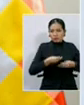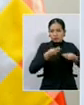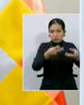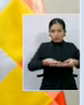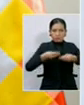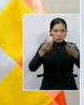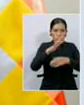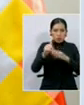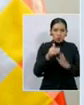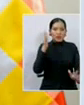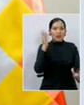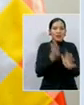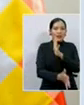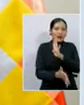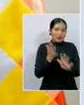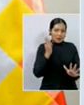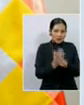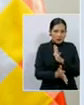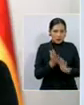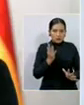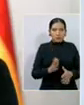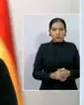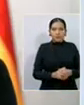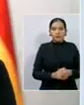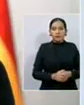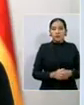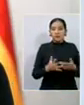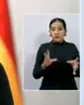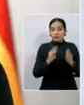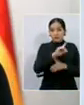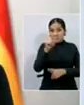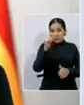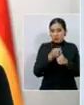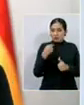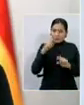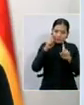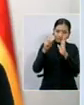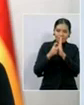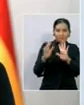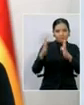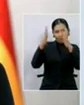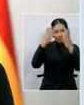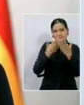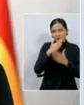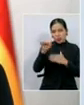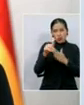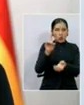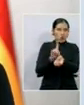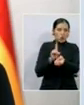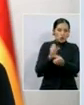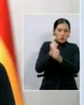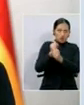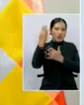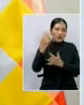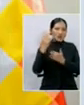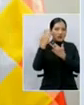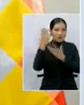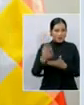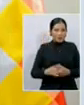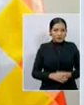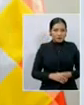referencia, claro que existen intentos, ¿no? Hemos visto en distintas regiones. Fíjate cómo hemos